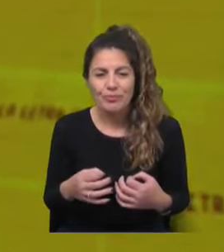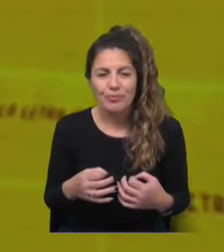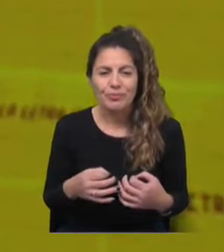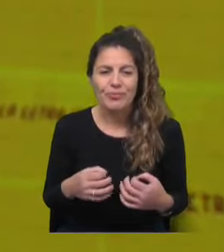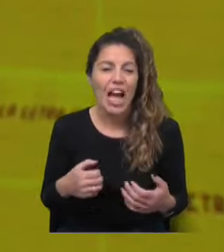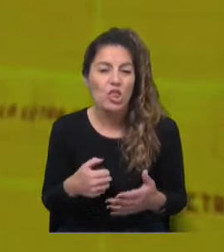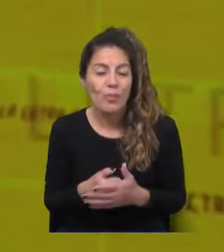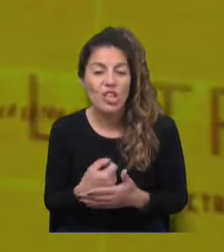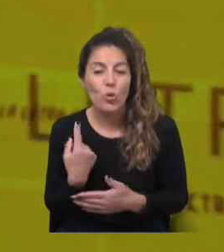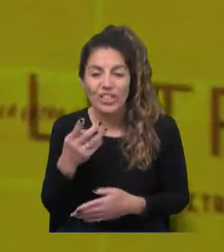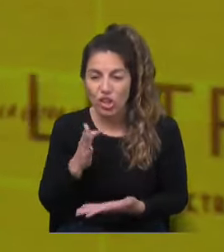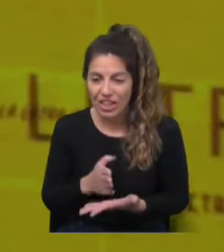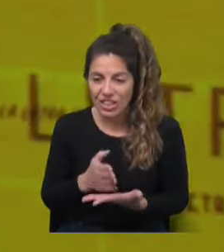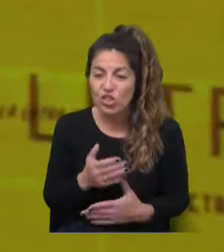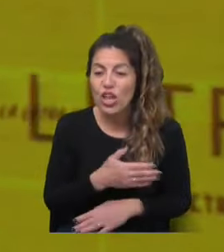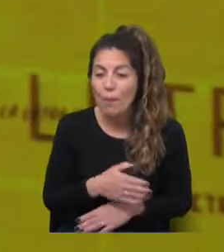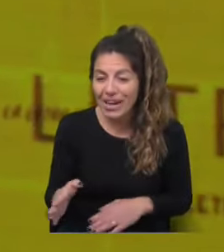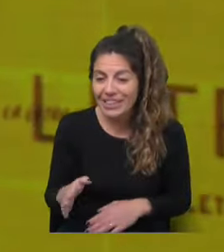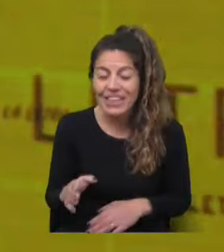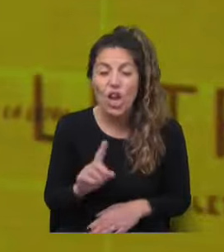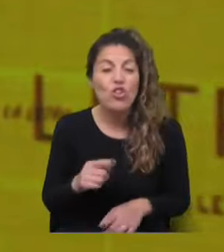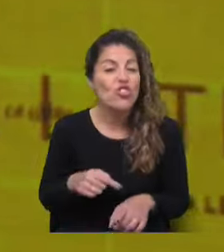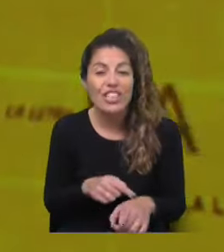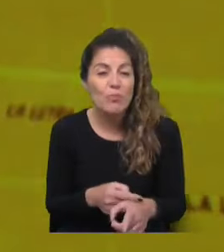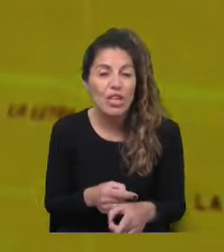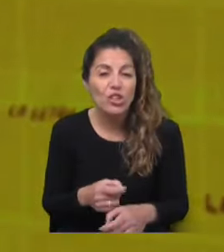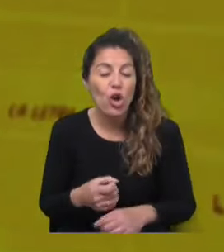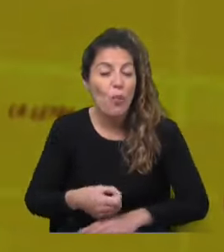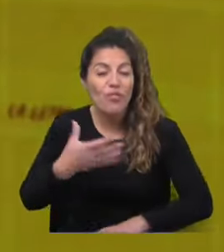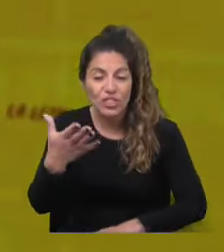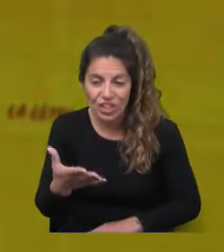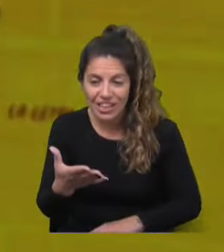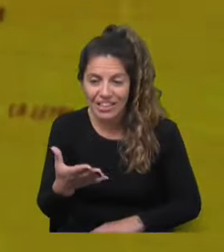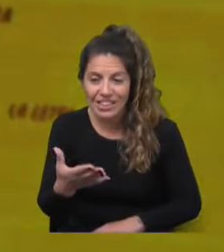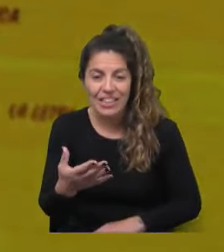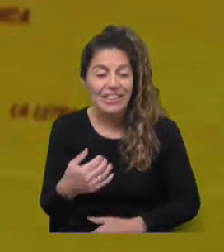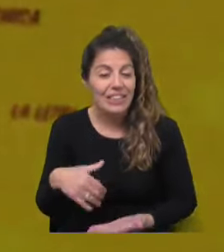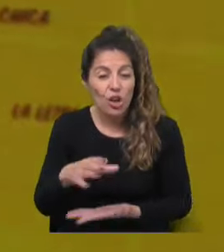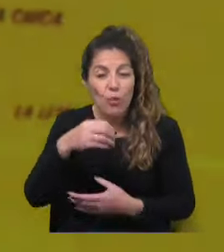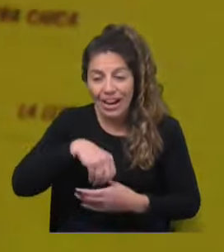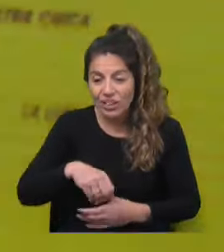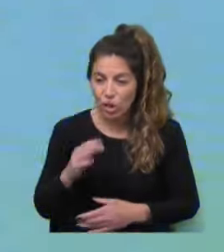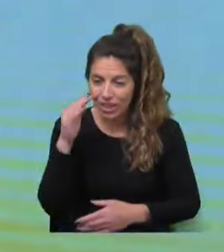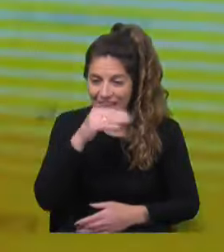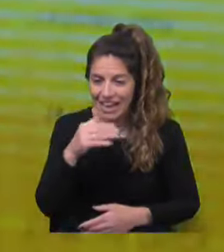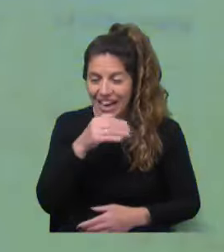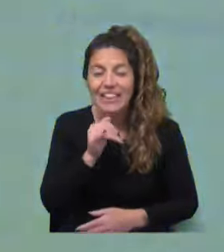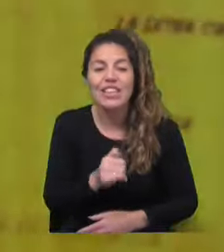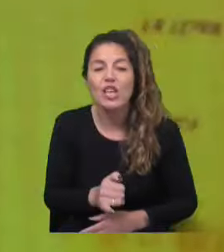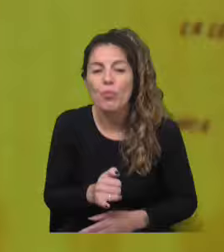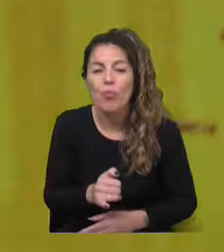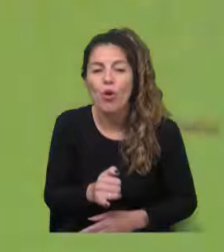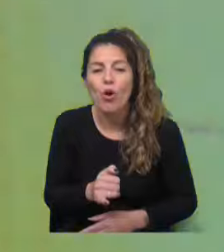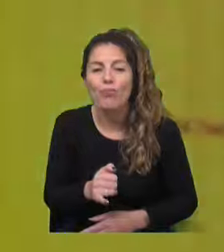atropellado nuestros derechos a partir del no seguimiento de los profesionales de lo que nos ocurre dentro de la caja. Ahí tenemos un